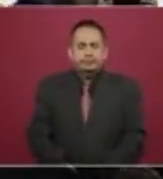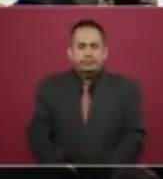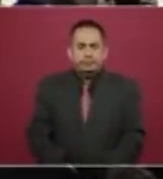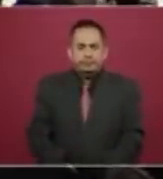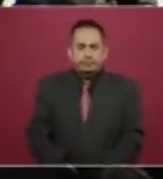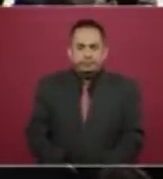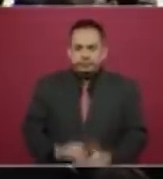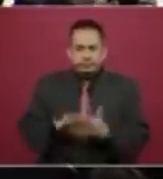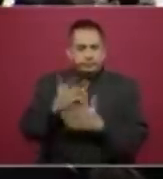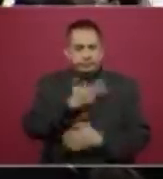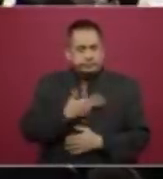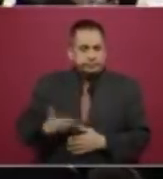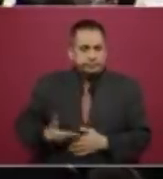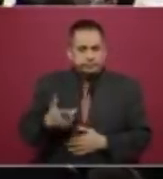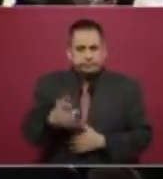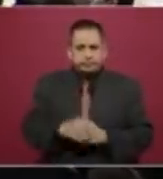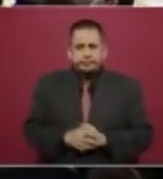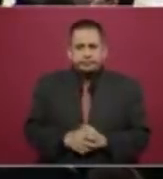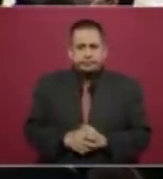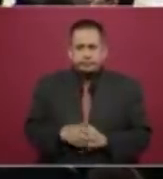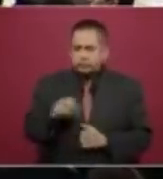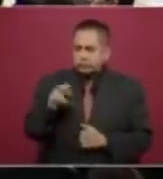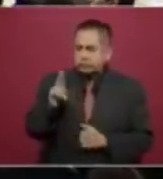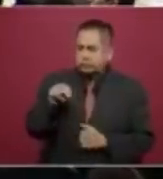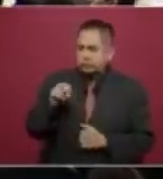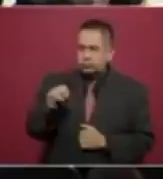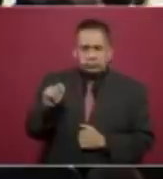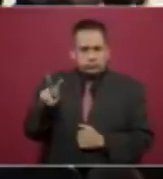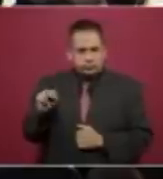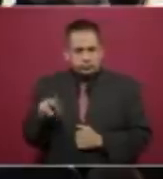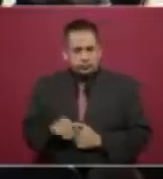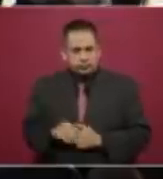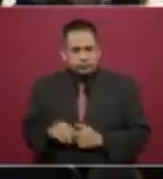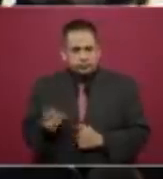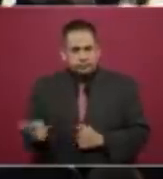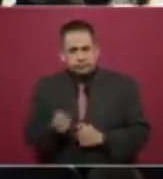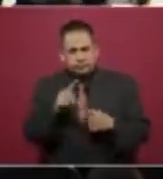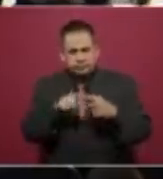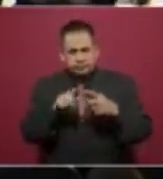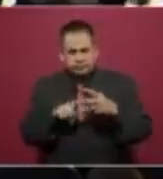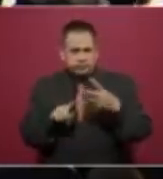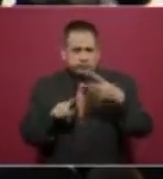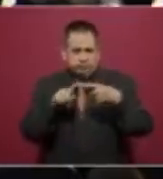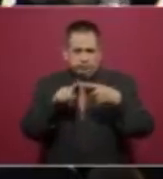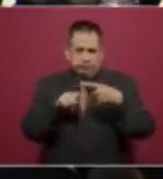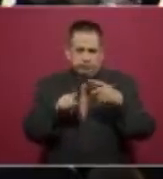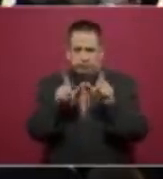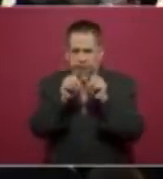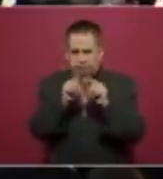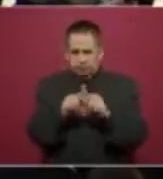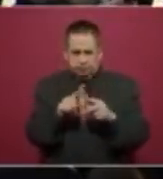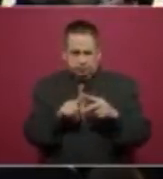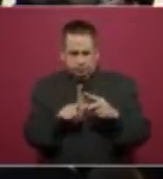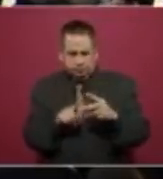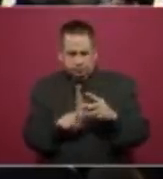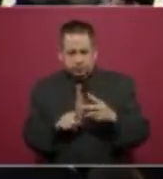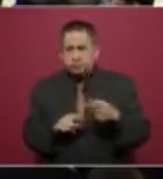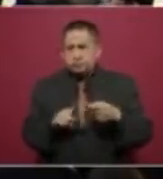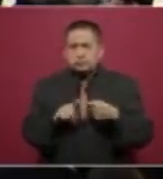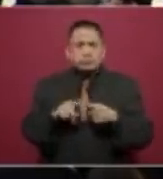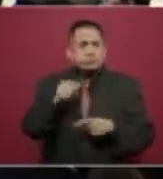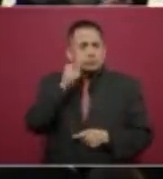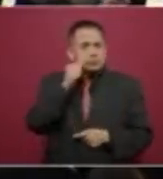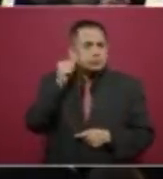Gracias, presidente. Gustavo Velasco, de Uno TV. Yo tengo tres preguntas, dos muy breves. El asunto de ayer,